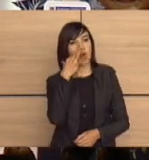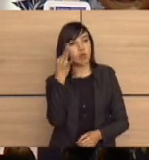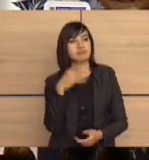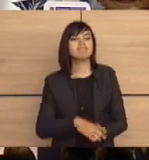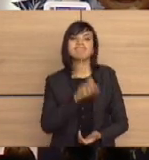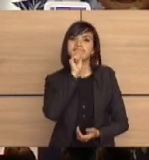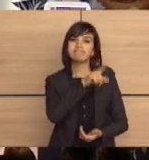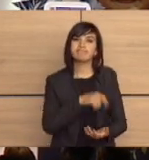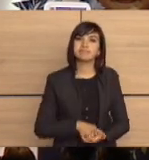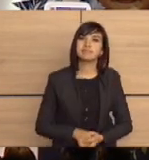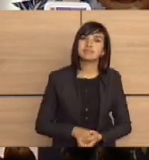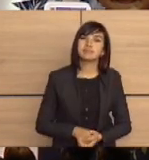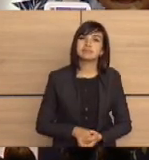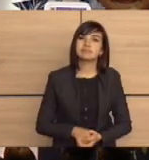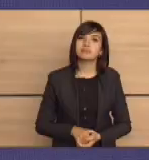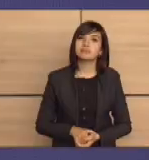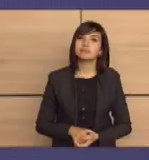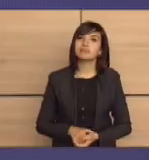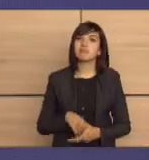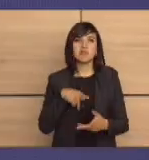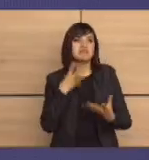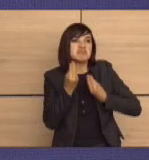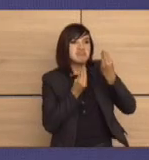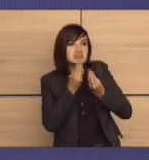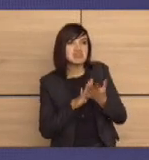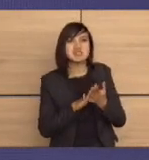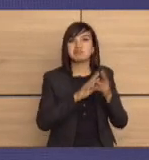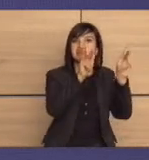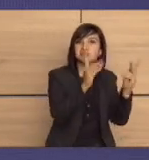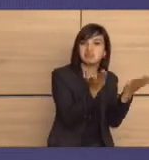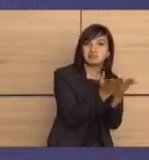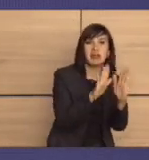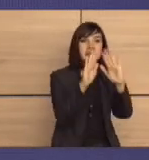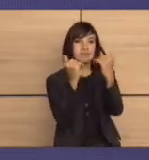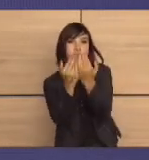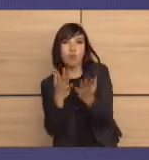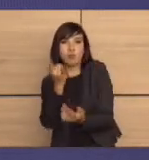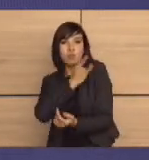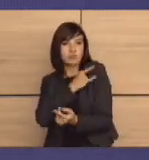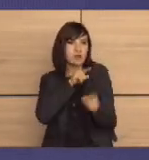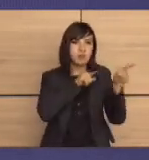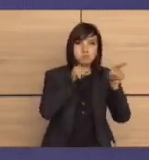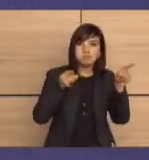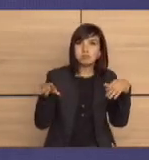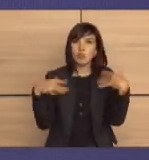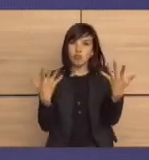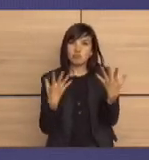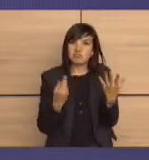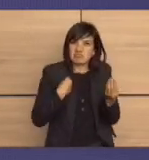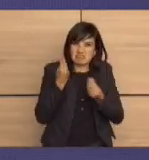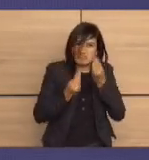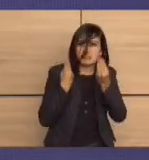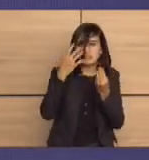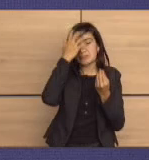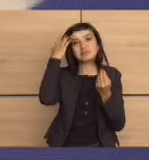¿Cómo podemos acercar entonces más las comunidades, los estudiantes, los colegios y las universidades a la enseñanza de la